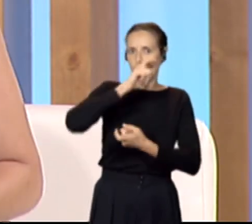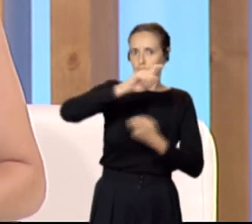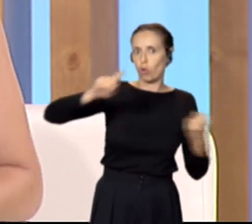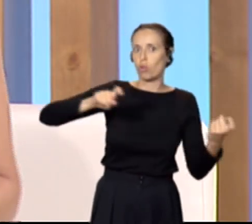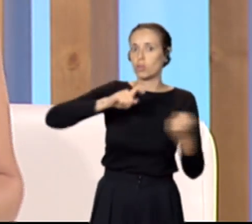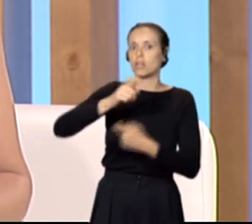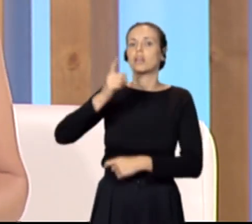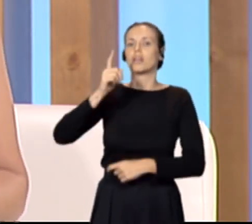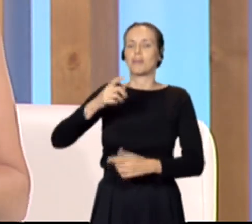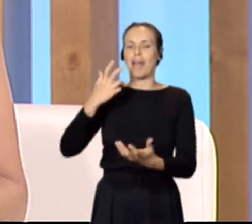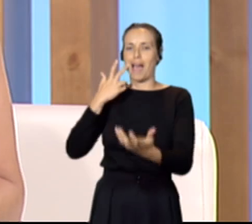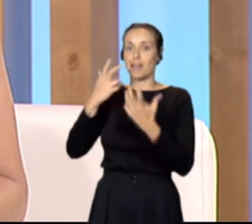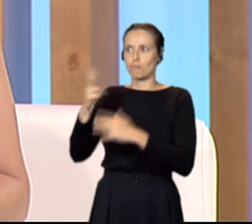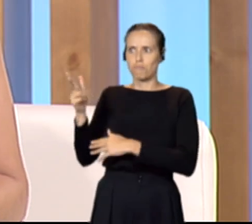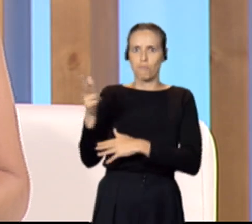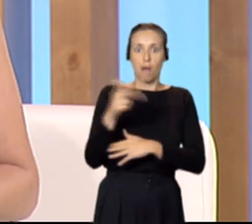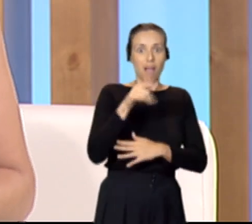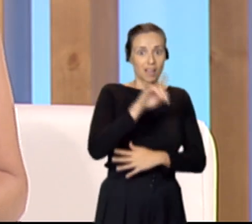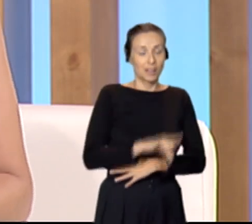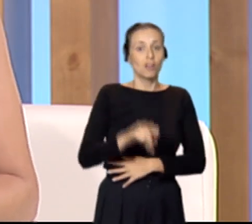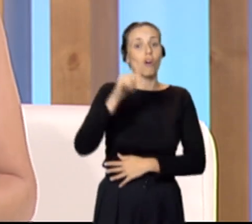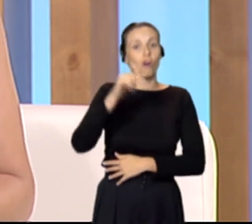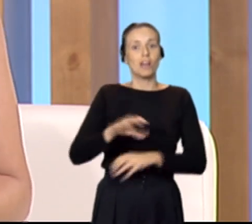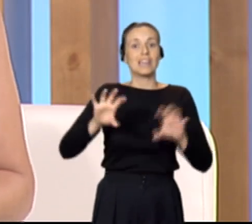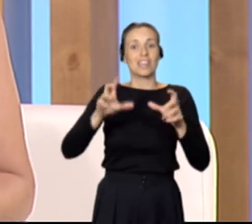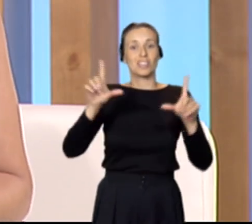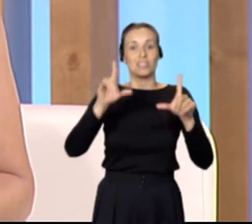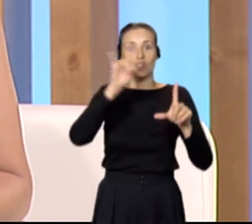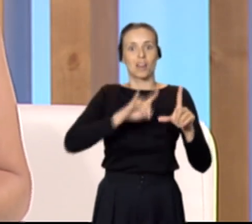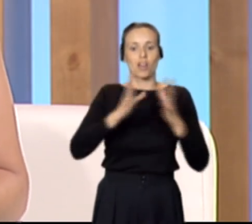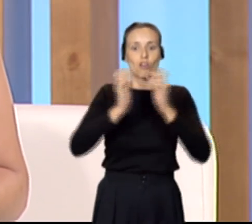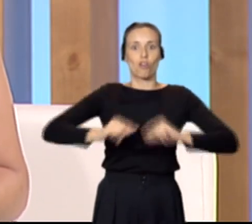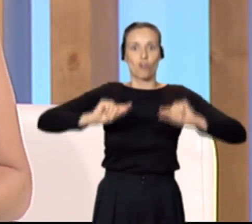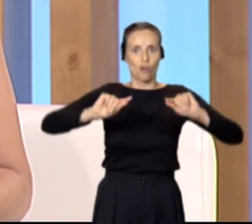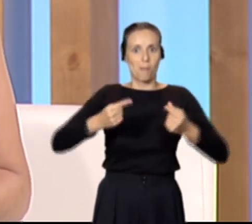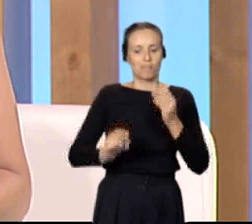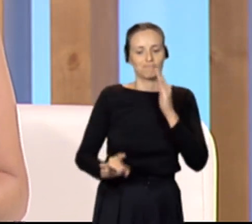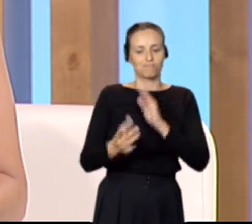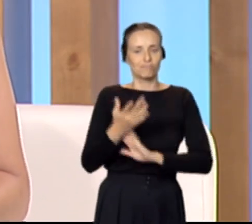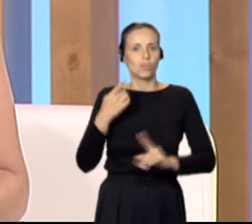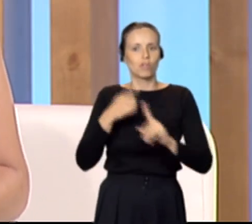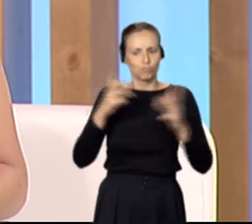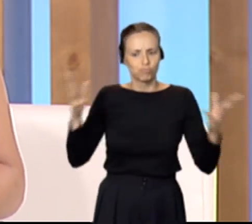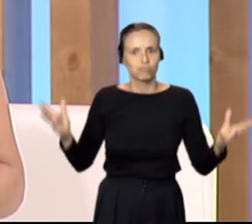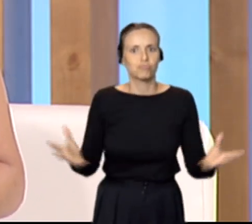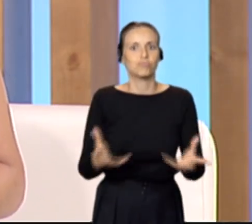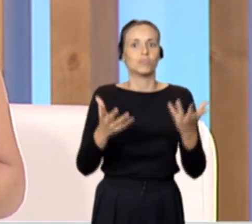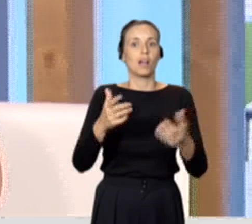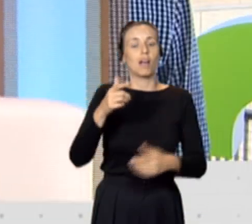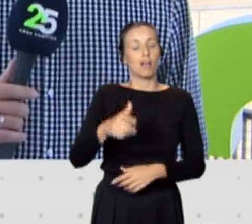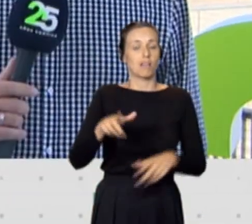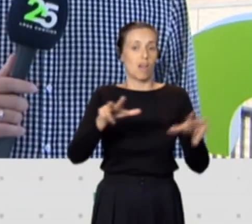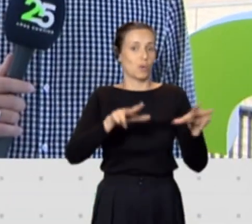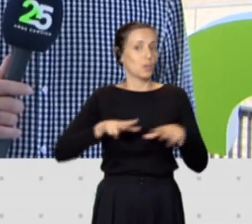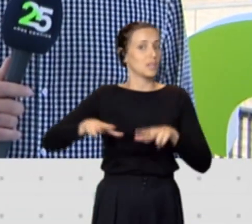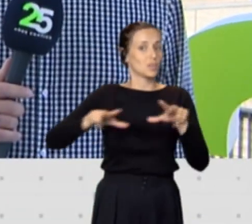animación y hoy esta casa radio televisión canaria suscribe un convenio para seguir dándole un impulso con el clúster audiovisual de Canarias Luis